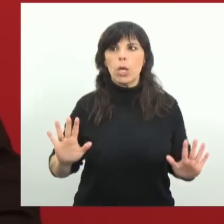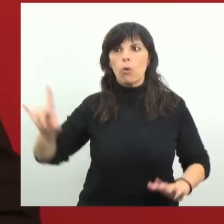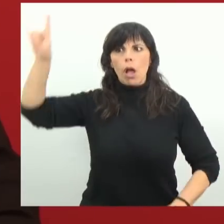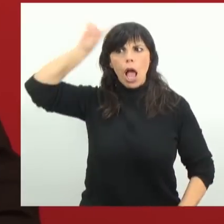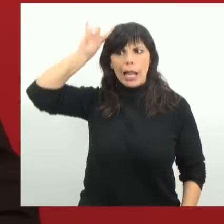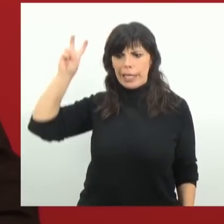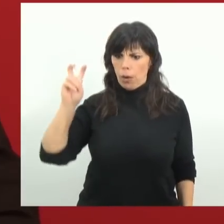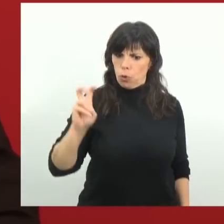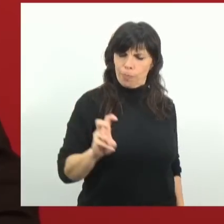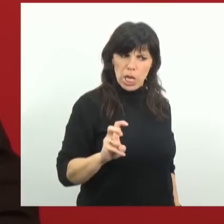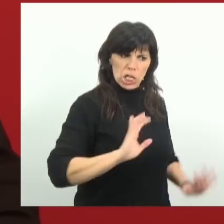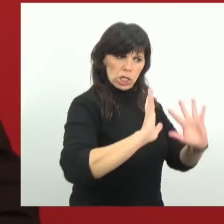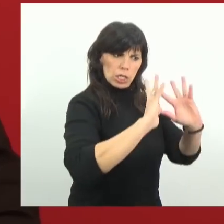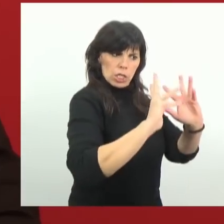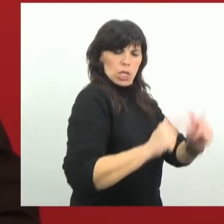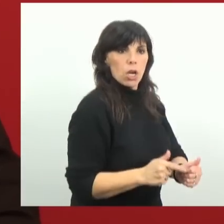la buena palabra?